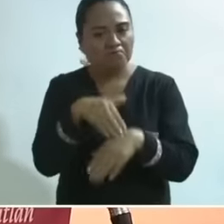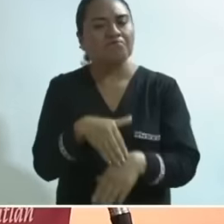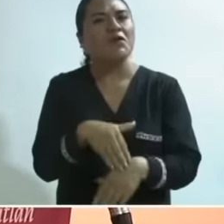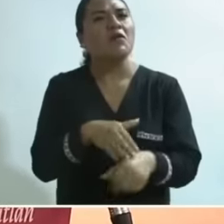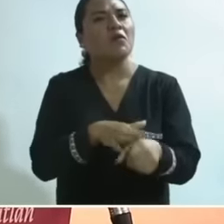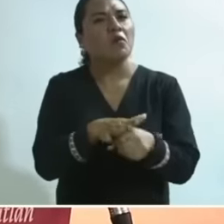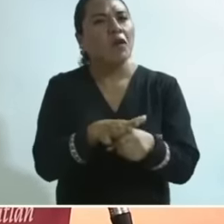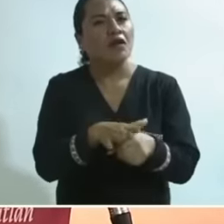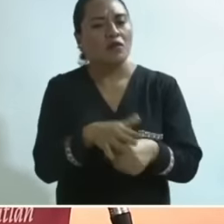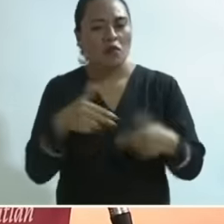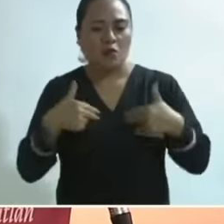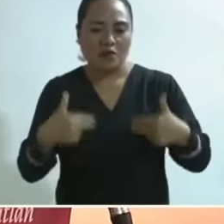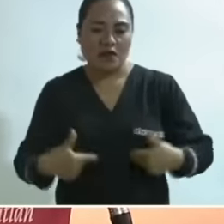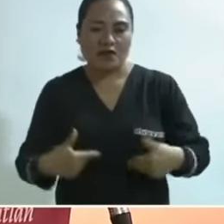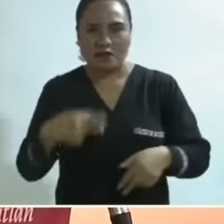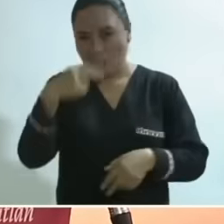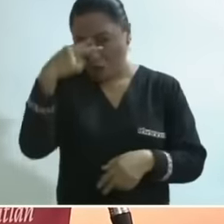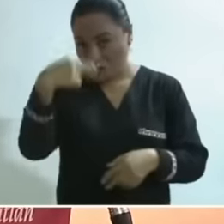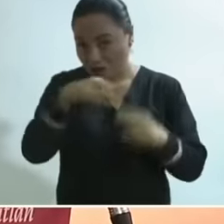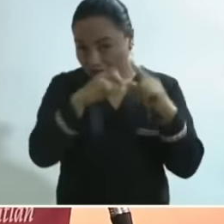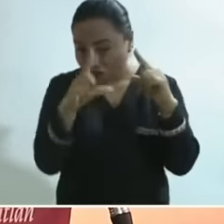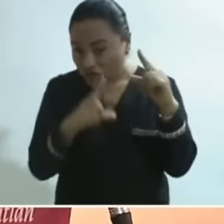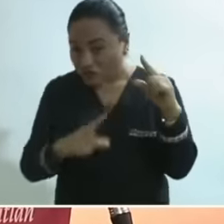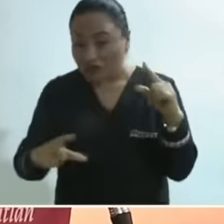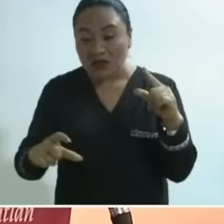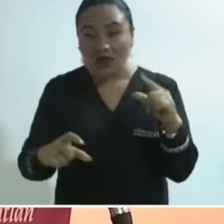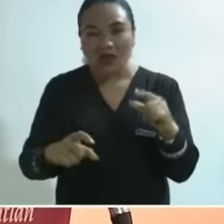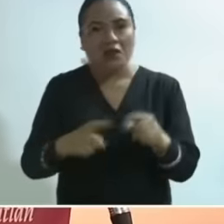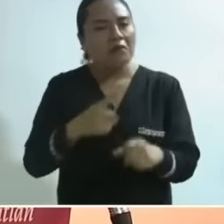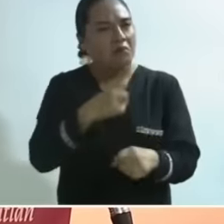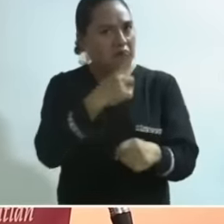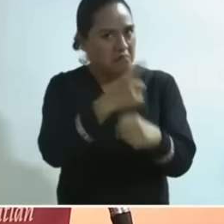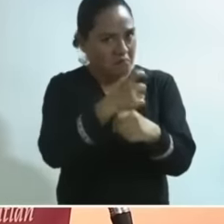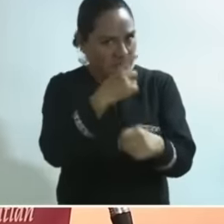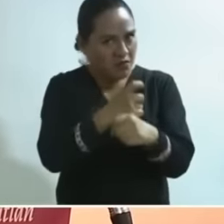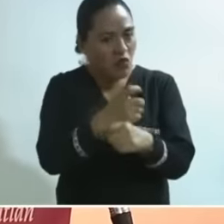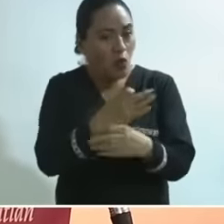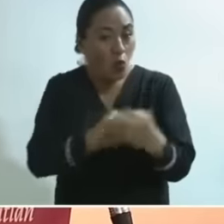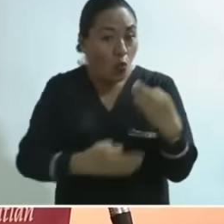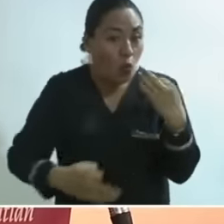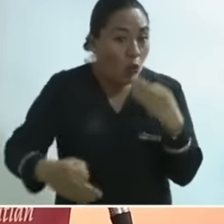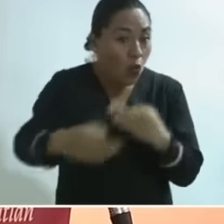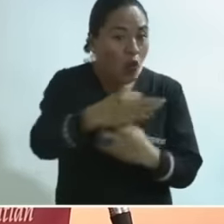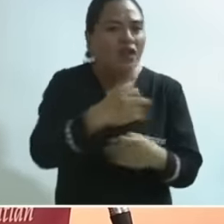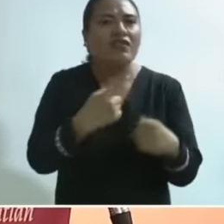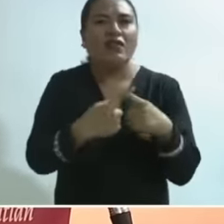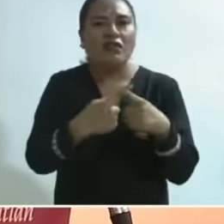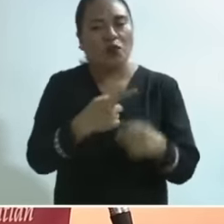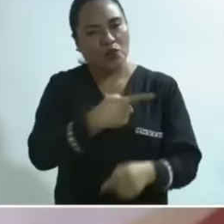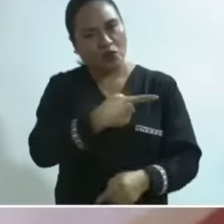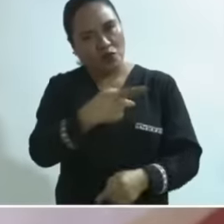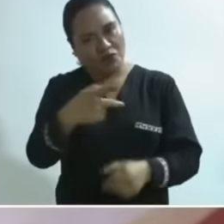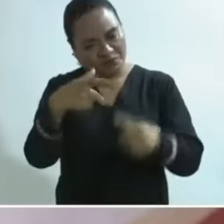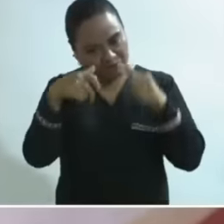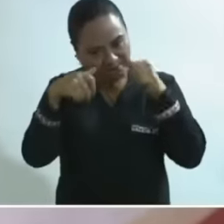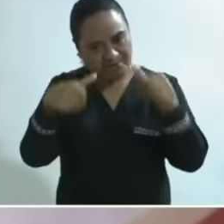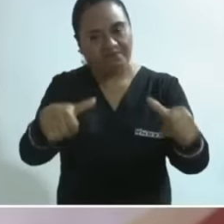humanismo mexicano, por el bien de todos, primero los pobres.